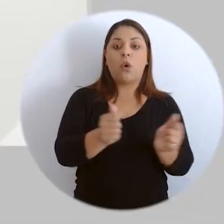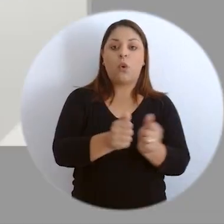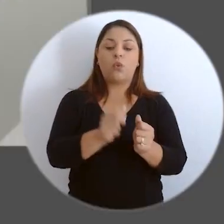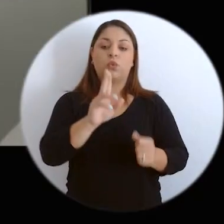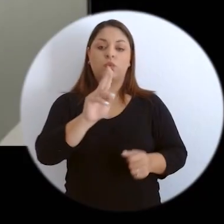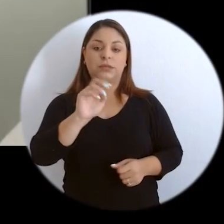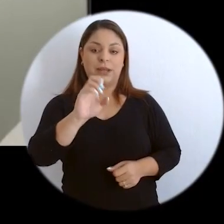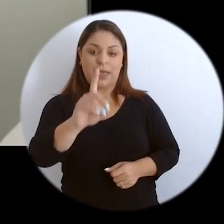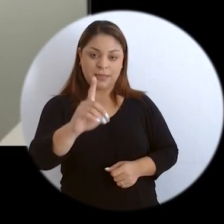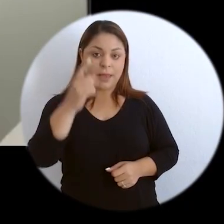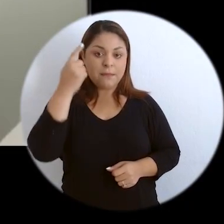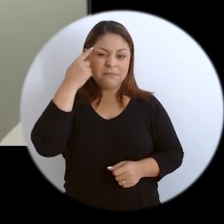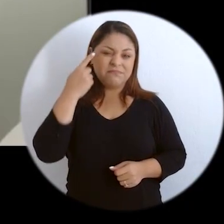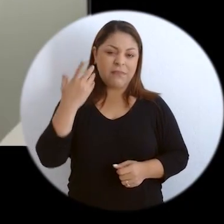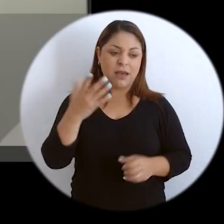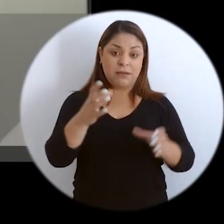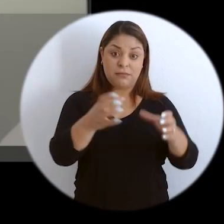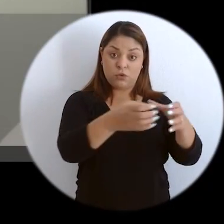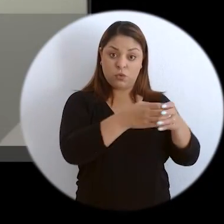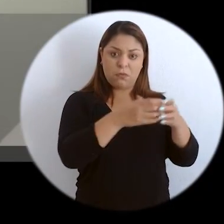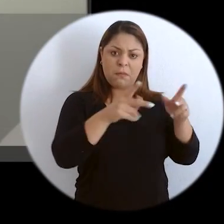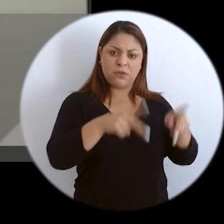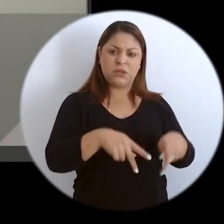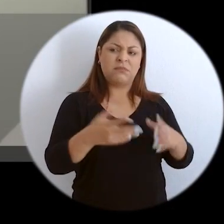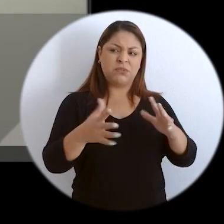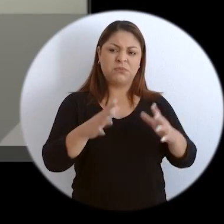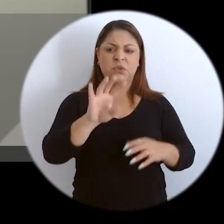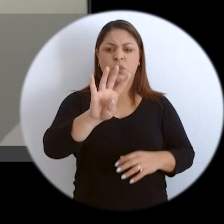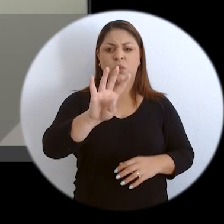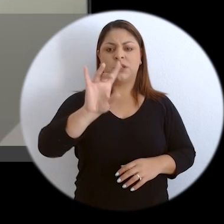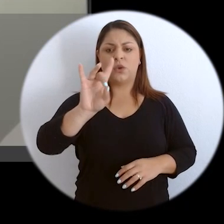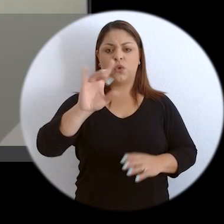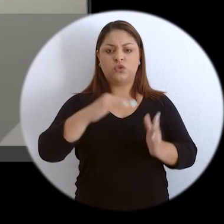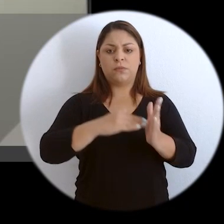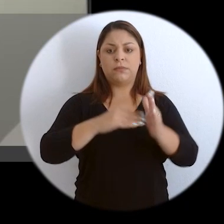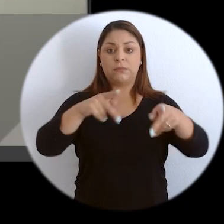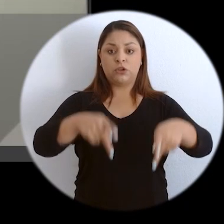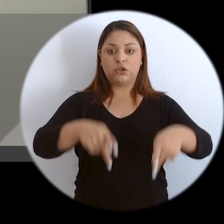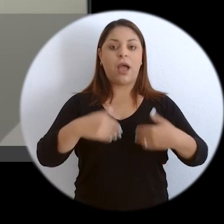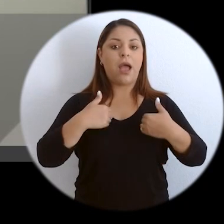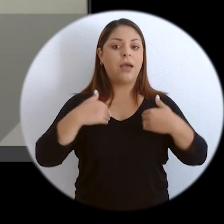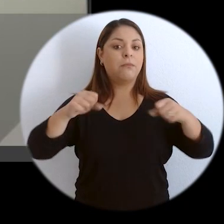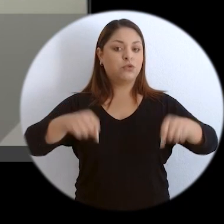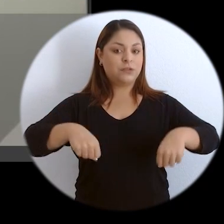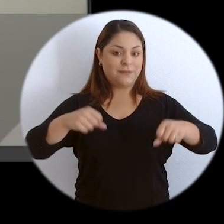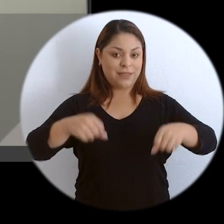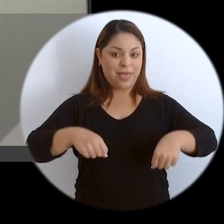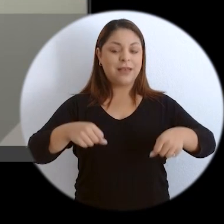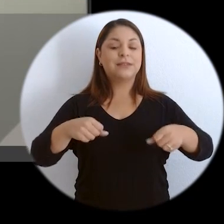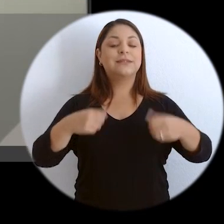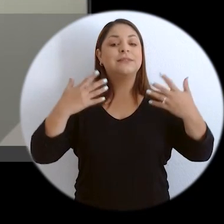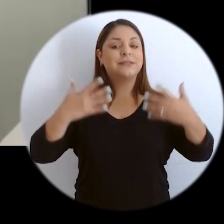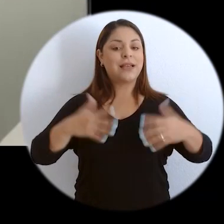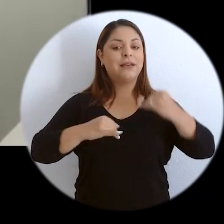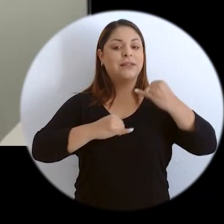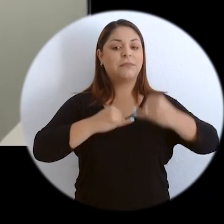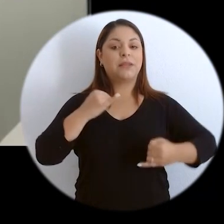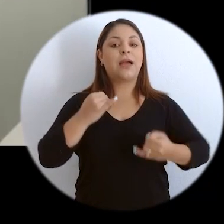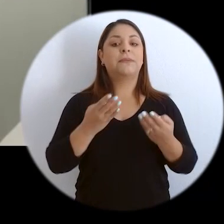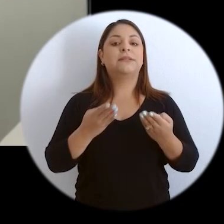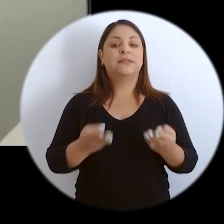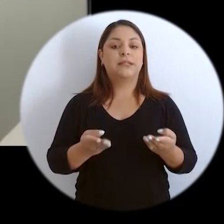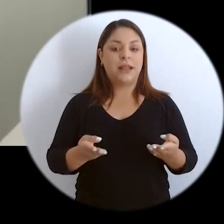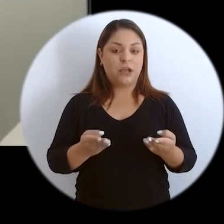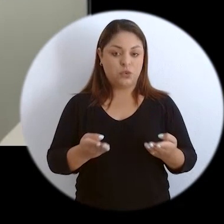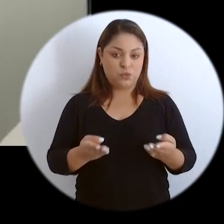Bueno, un acierto muy interesante del que vimos resultados recientemente tiene que ver con la creación de un programa de bachillerato para la